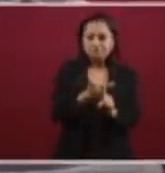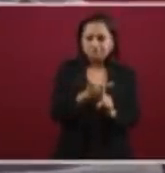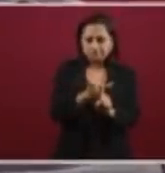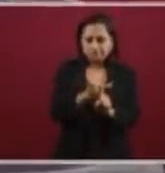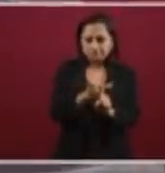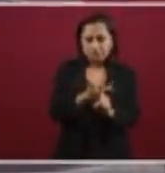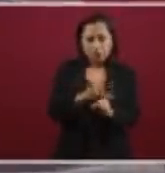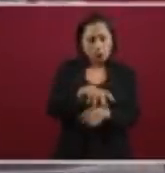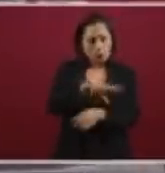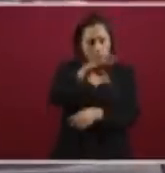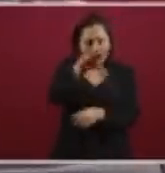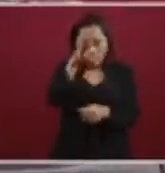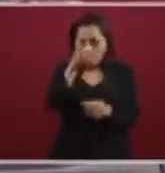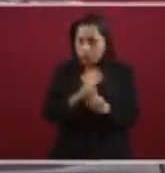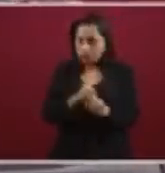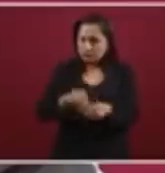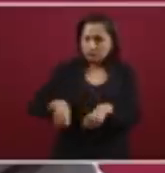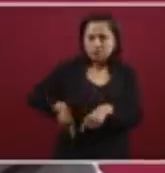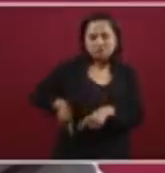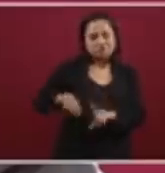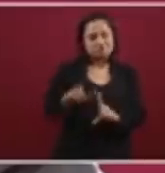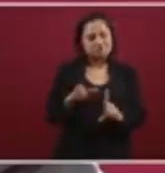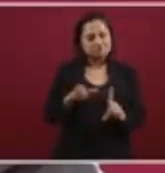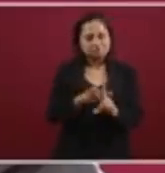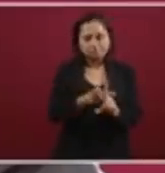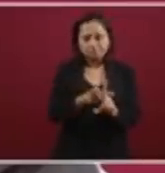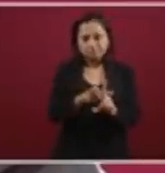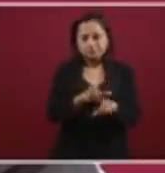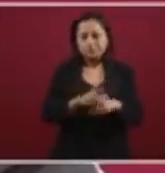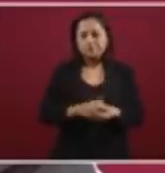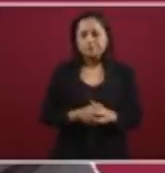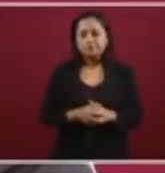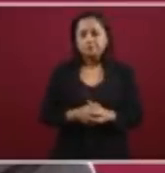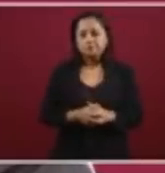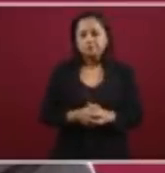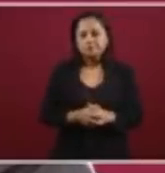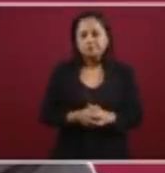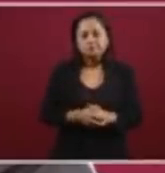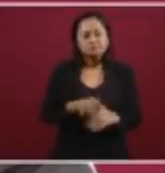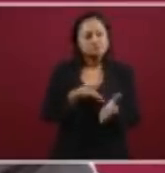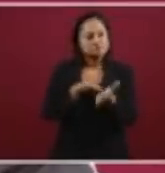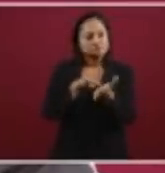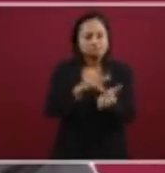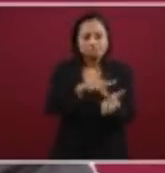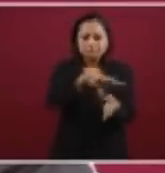toda la protección del estado todo el apoyo